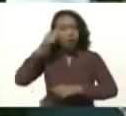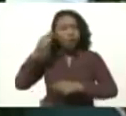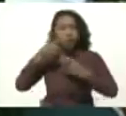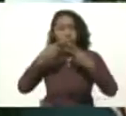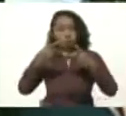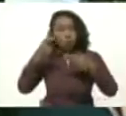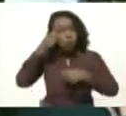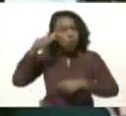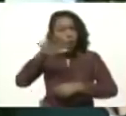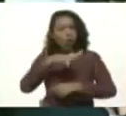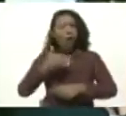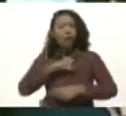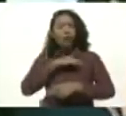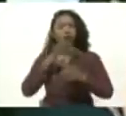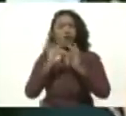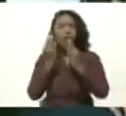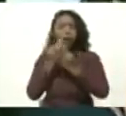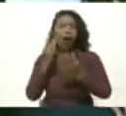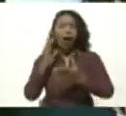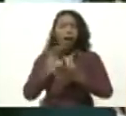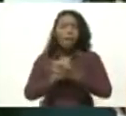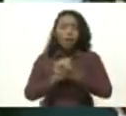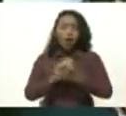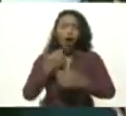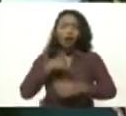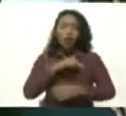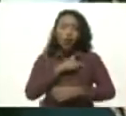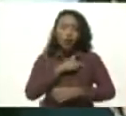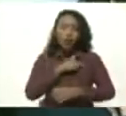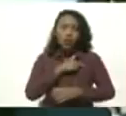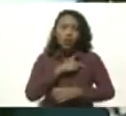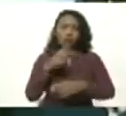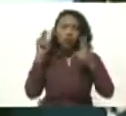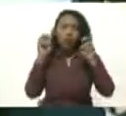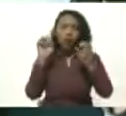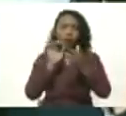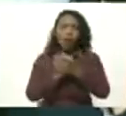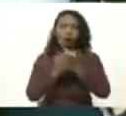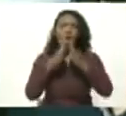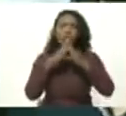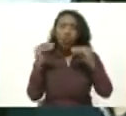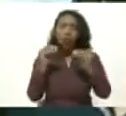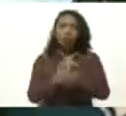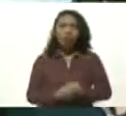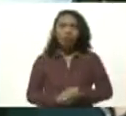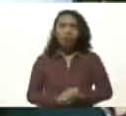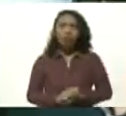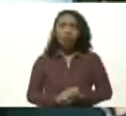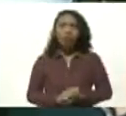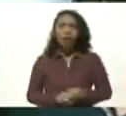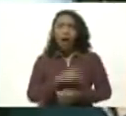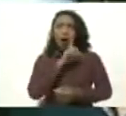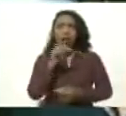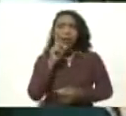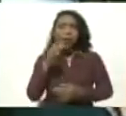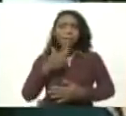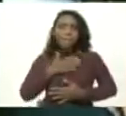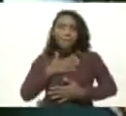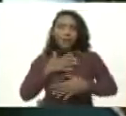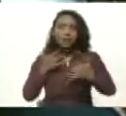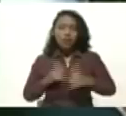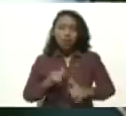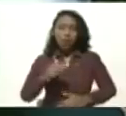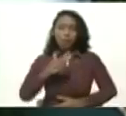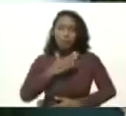familia, a nuestros viejos amigos y hasta a nuestros nuevos amigos, a todos. En nombre de mis hijos y